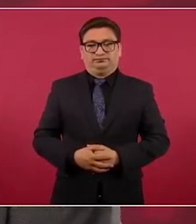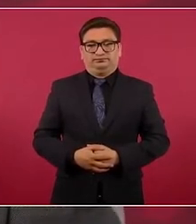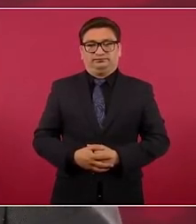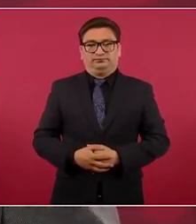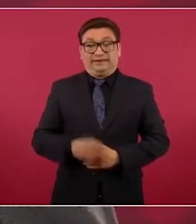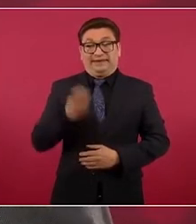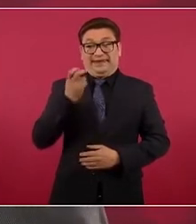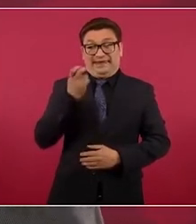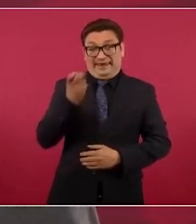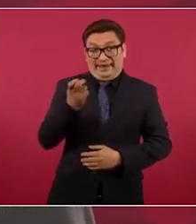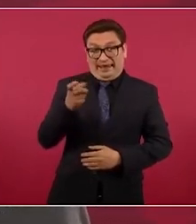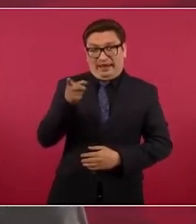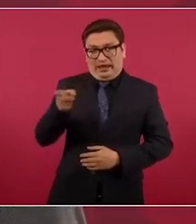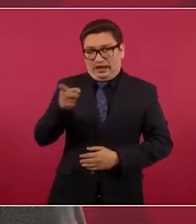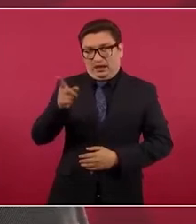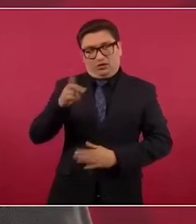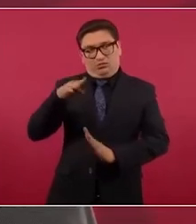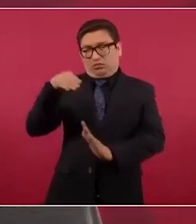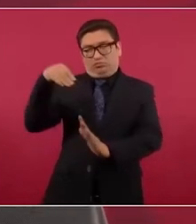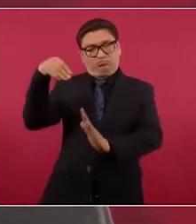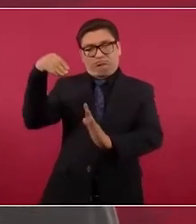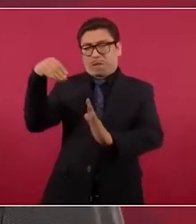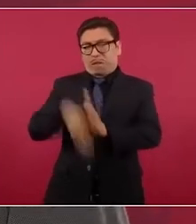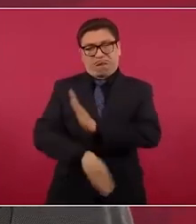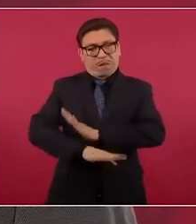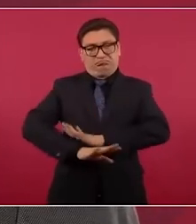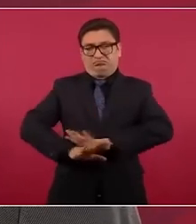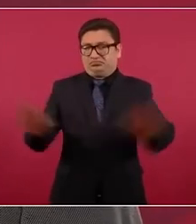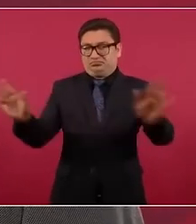Ese sí es un callejón sin salida.